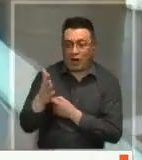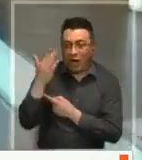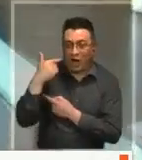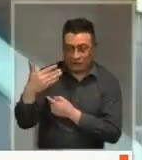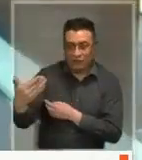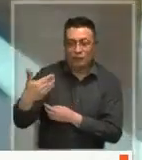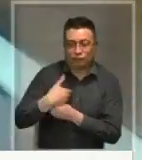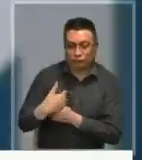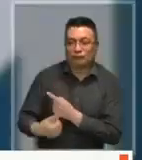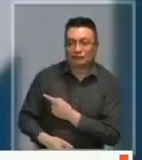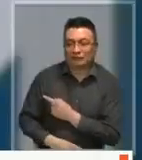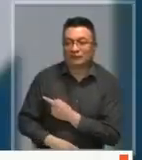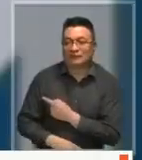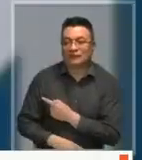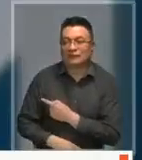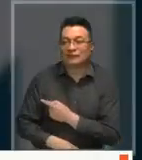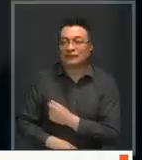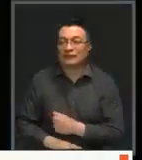canal.